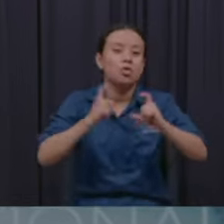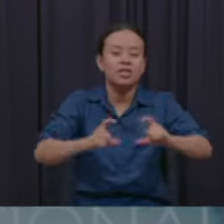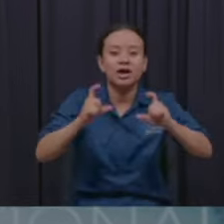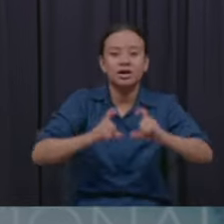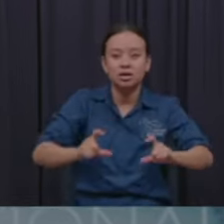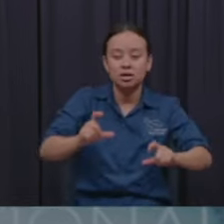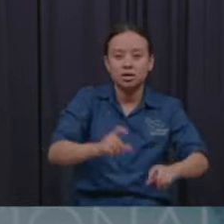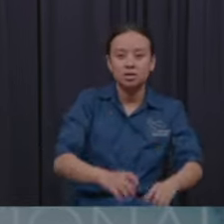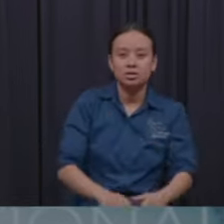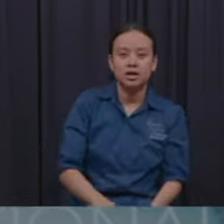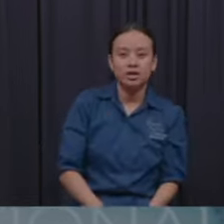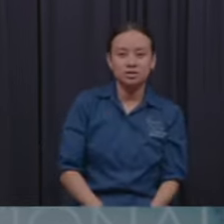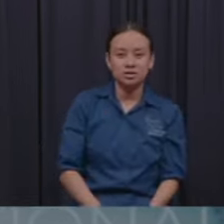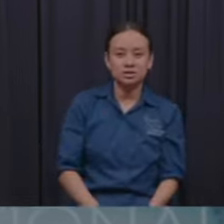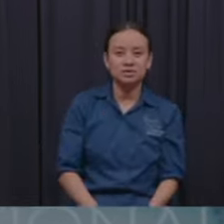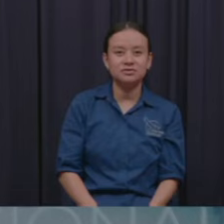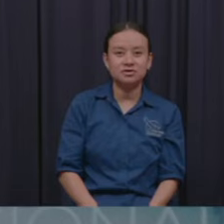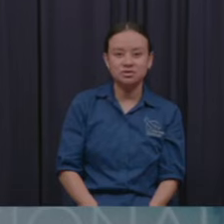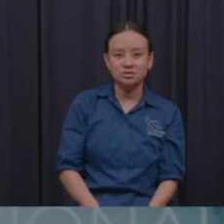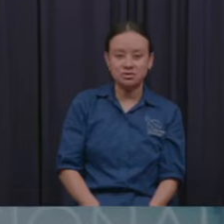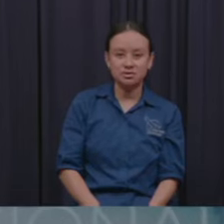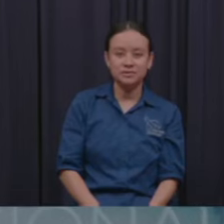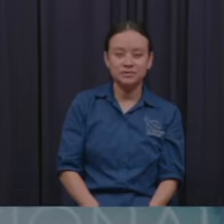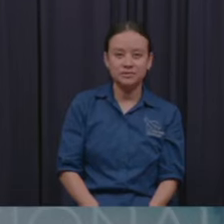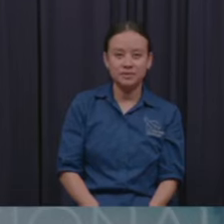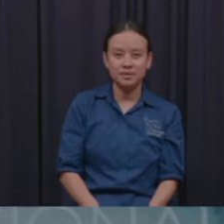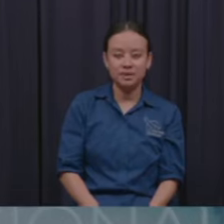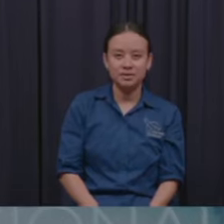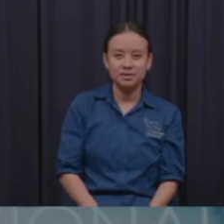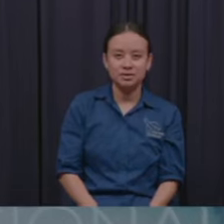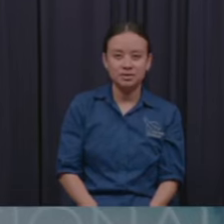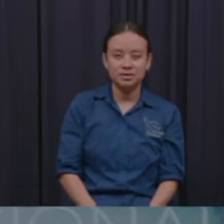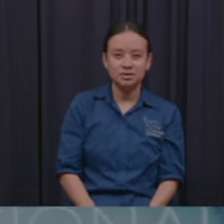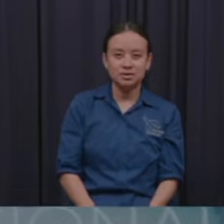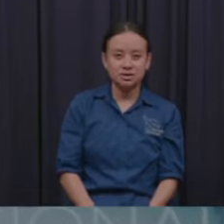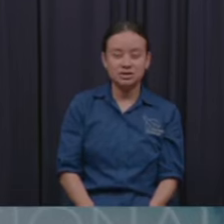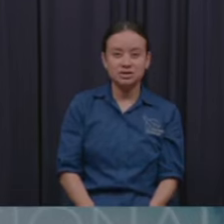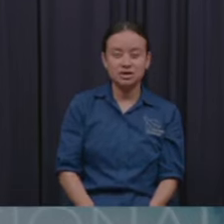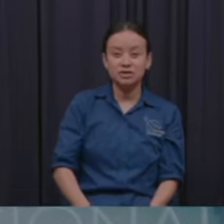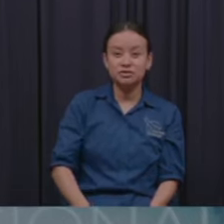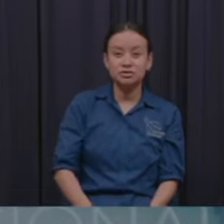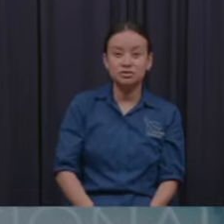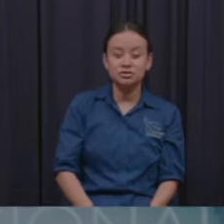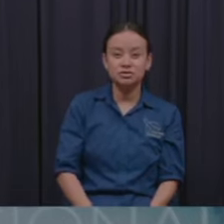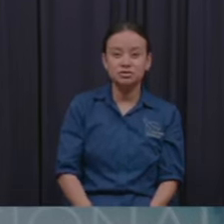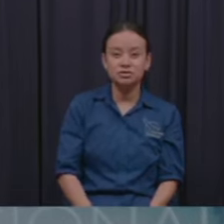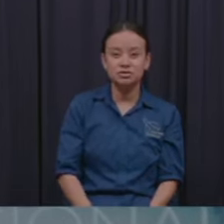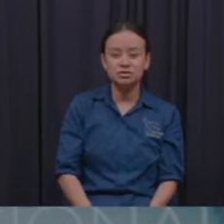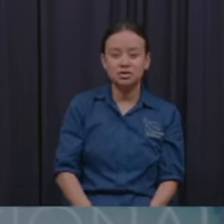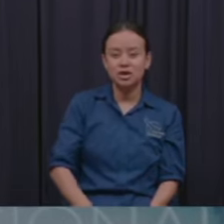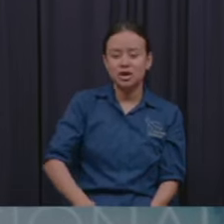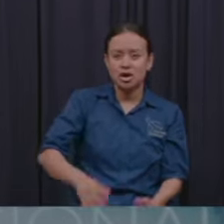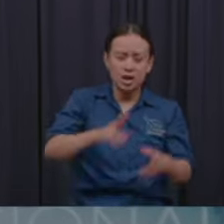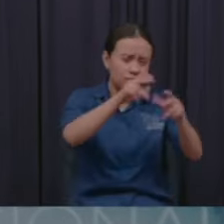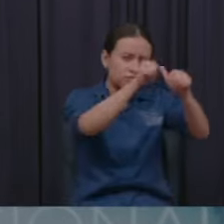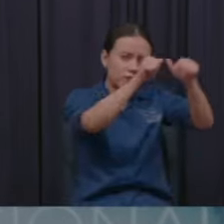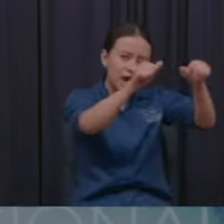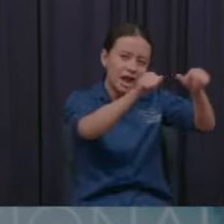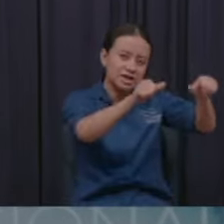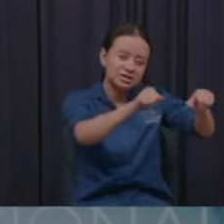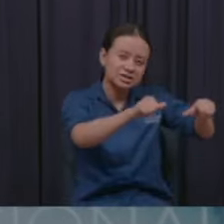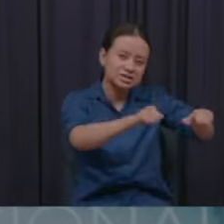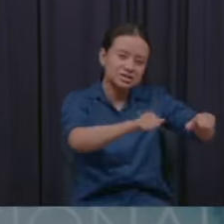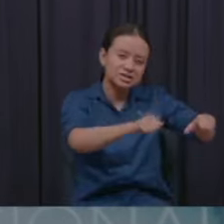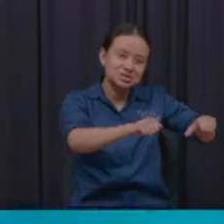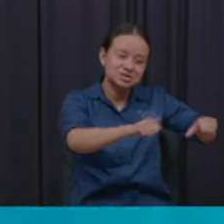¿Está aquí conmigo, hermano amado? Que hay que cuidarlo, revisar continuamente. Él revisaba, y si cuando